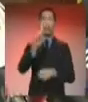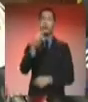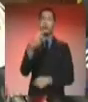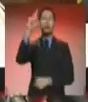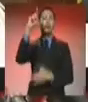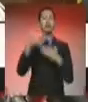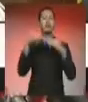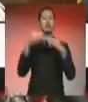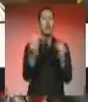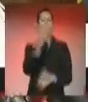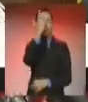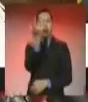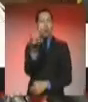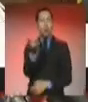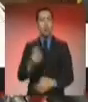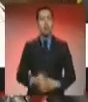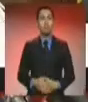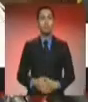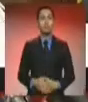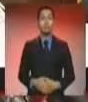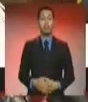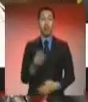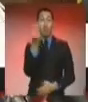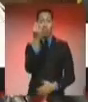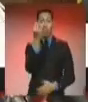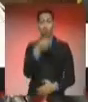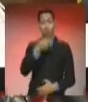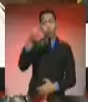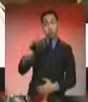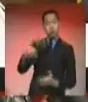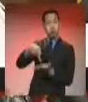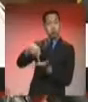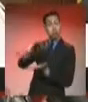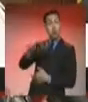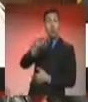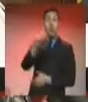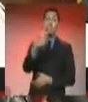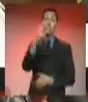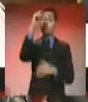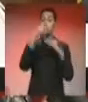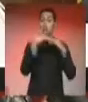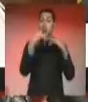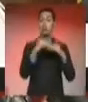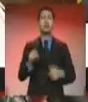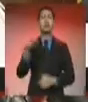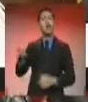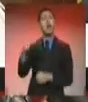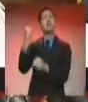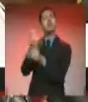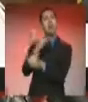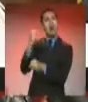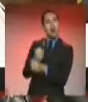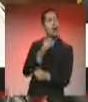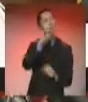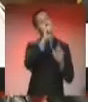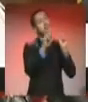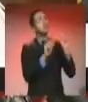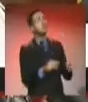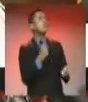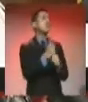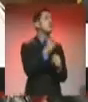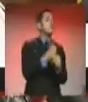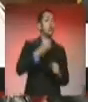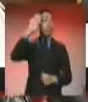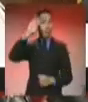y que son de conocimiento público, en realidad obedecen a un trabajo de consultoría que Odebrecht requirió